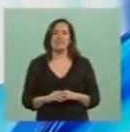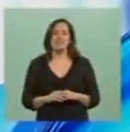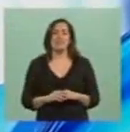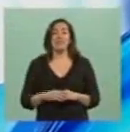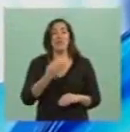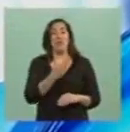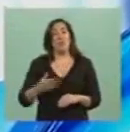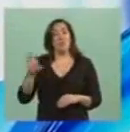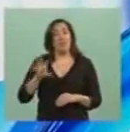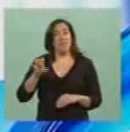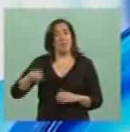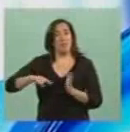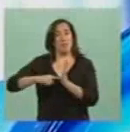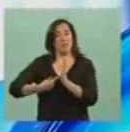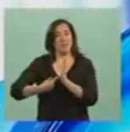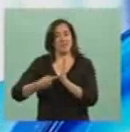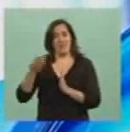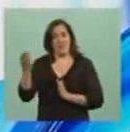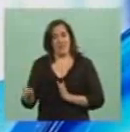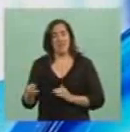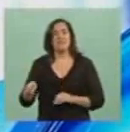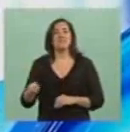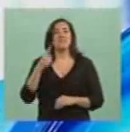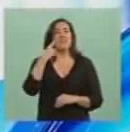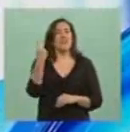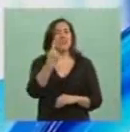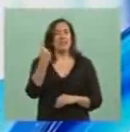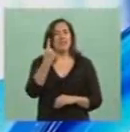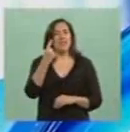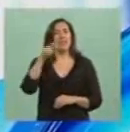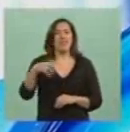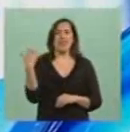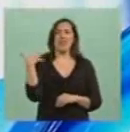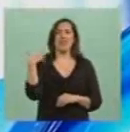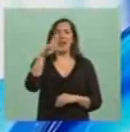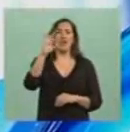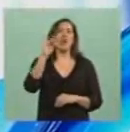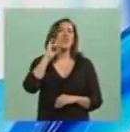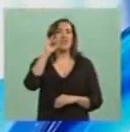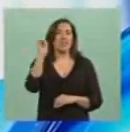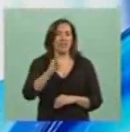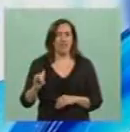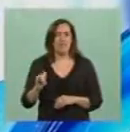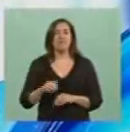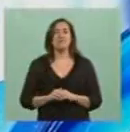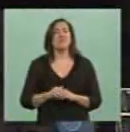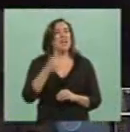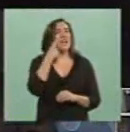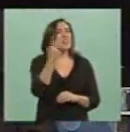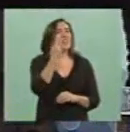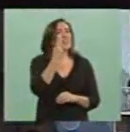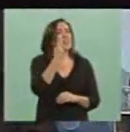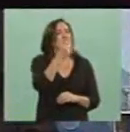Señor gobernador de la provincia de Buenos Aires, señor intendente de General Rodríguez, señores intendentes